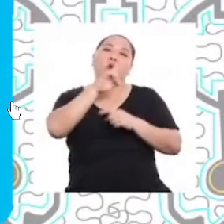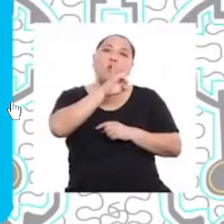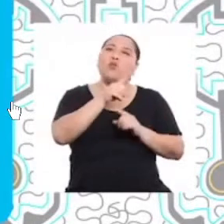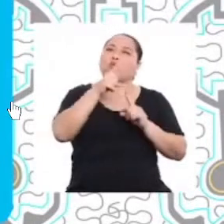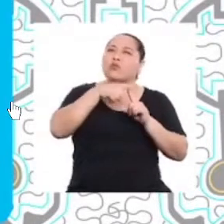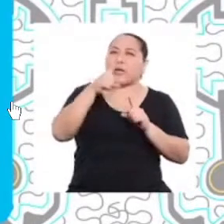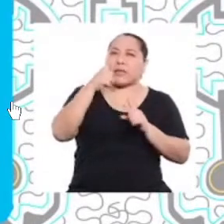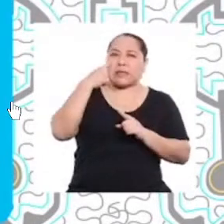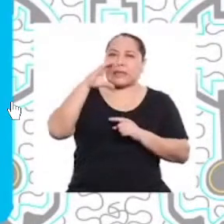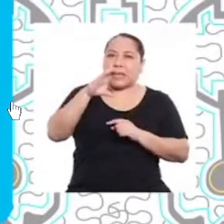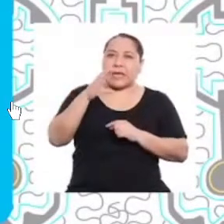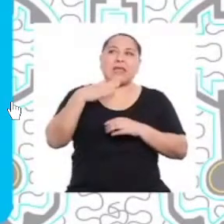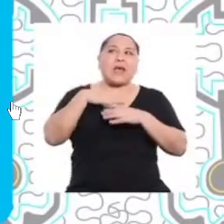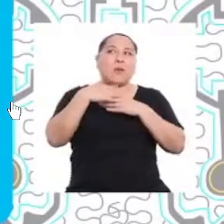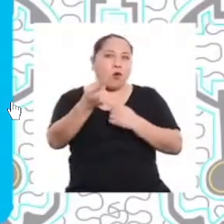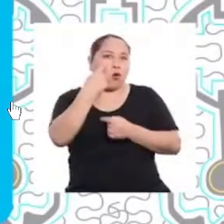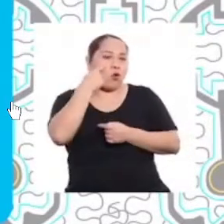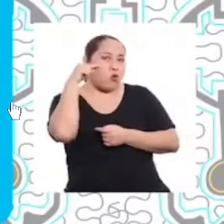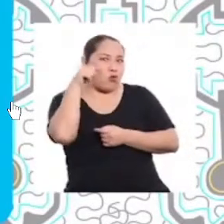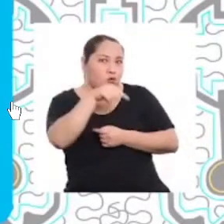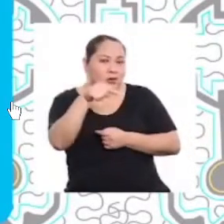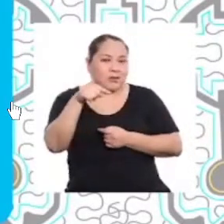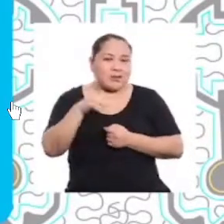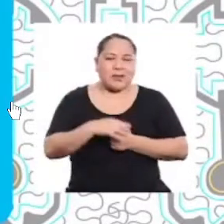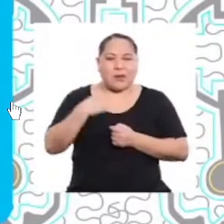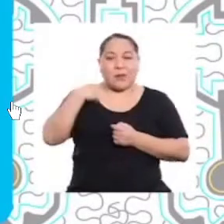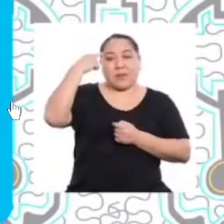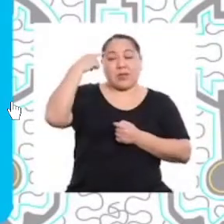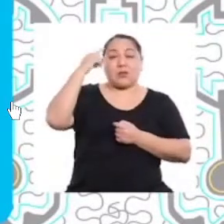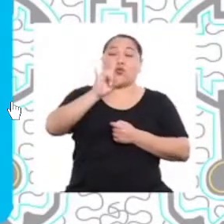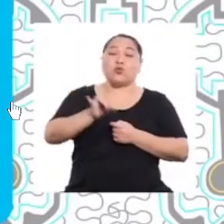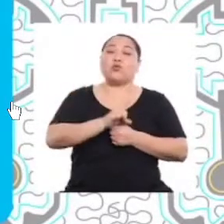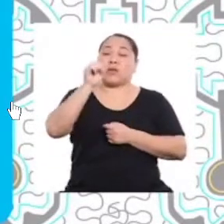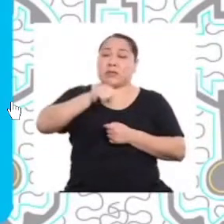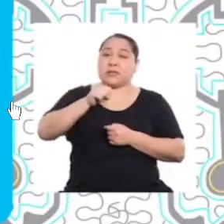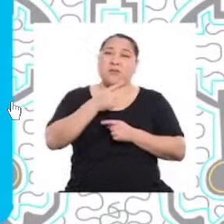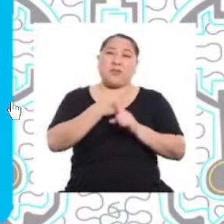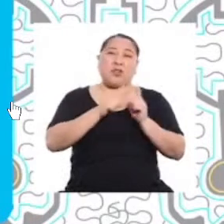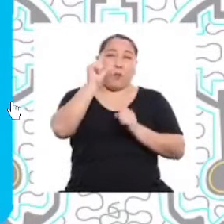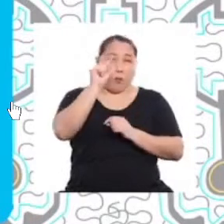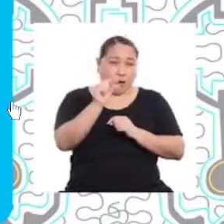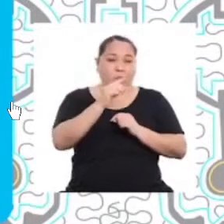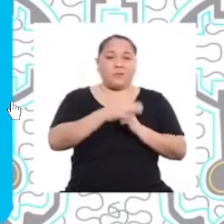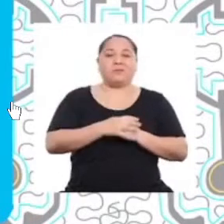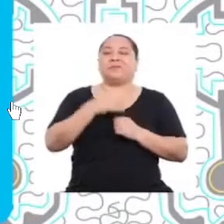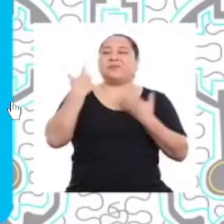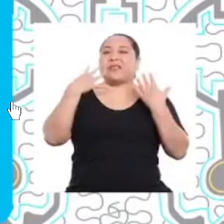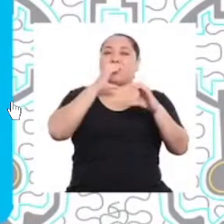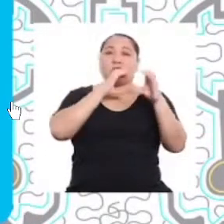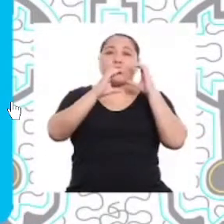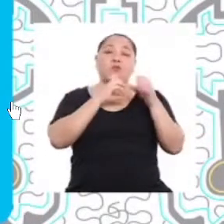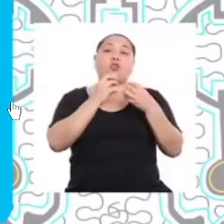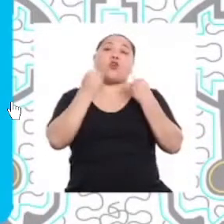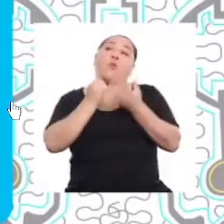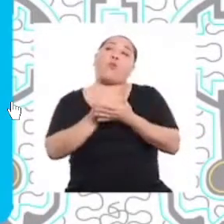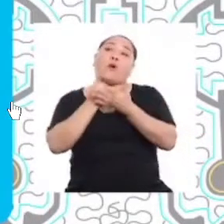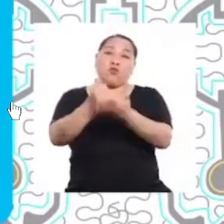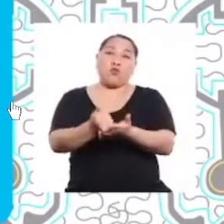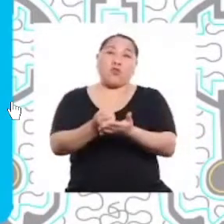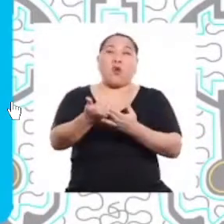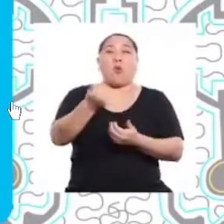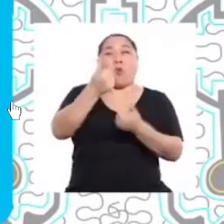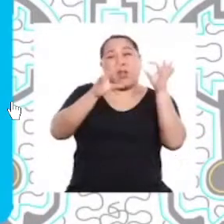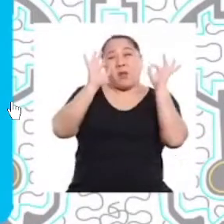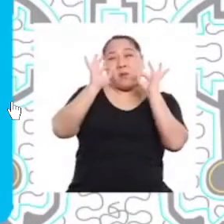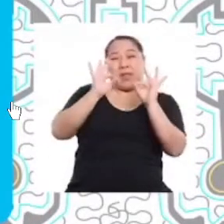TIC, sobre todo después de conocer más sobre ellas. Creo que es bueno usarlas, pero no mucho. Hemos conversado sobre los beneficios y